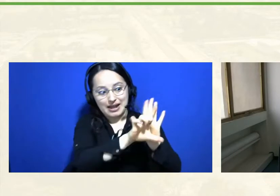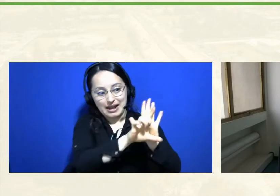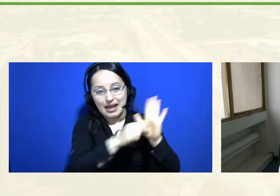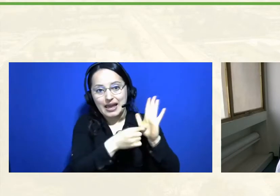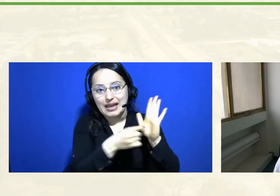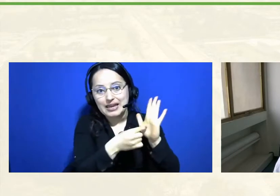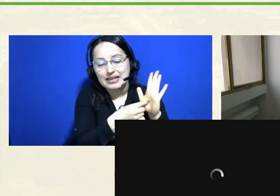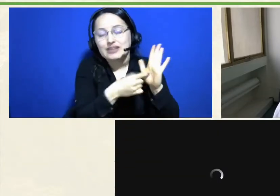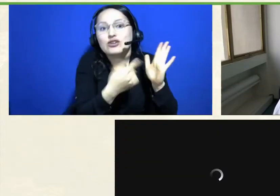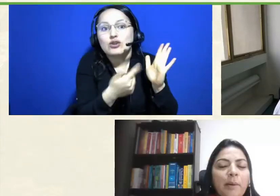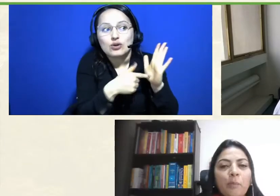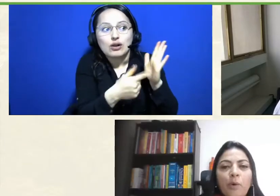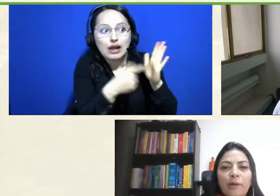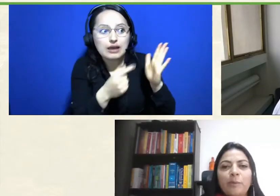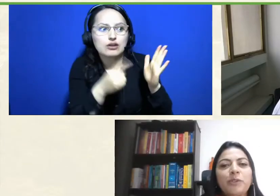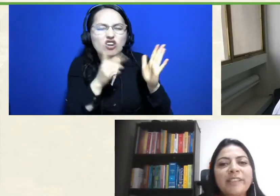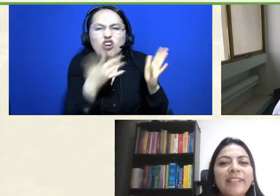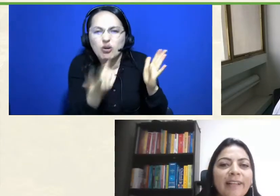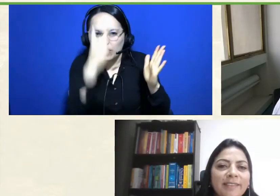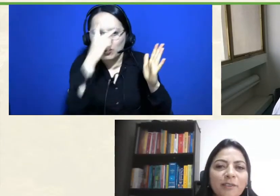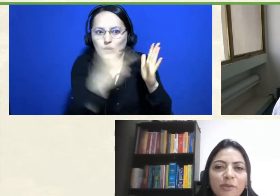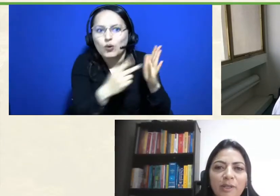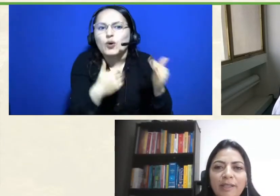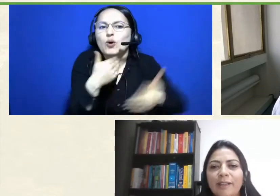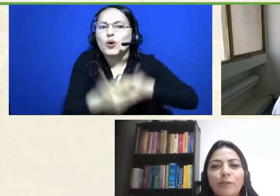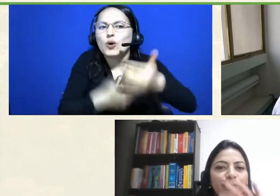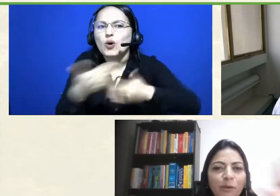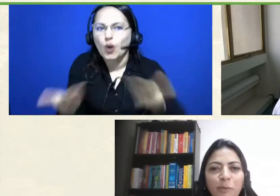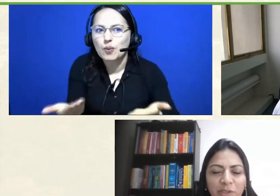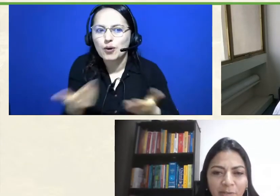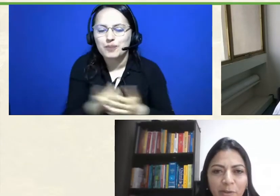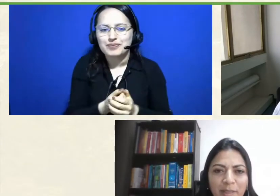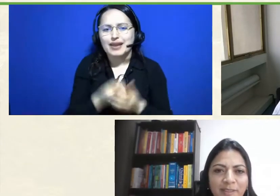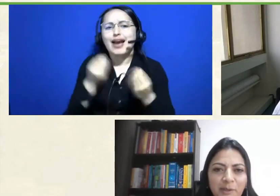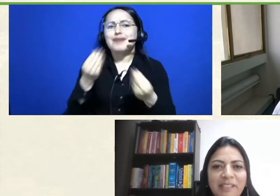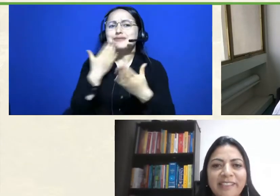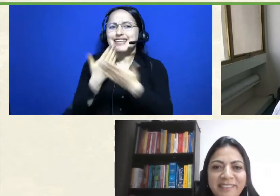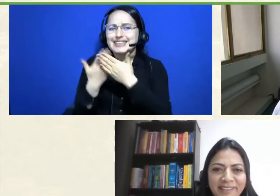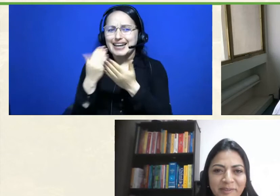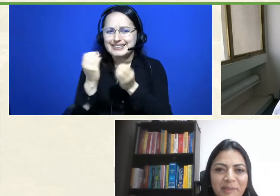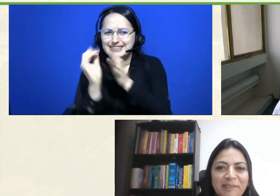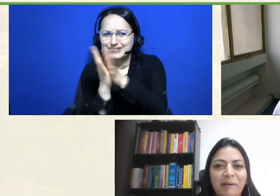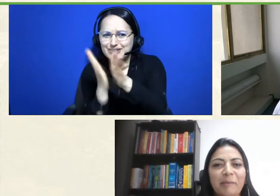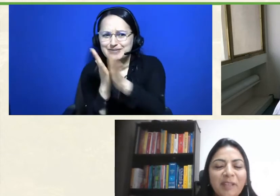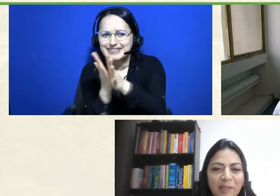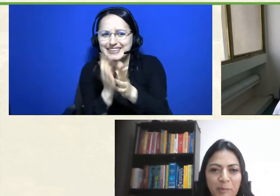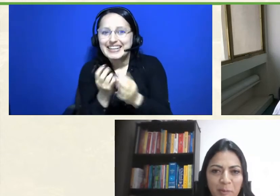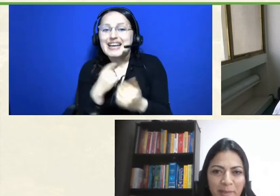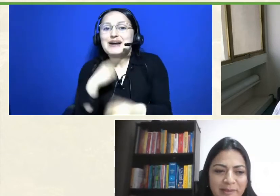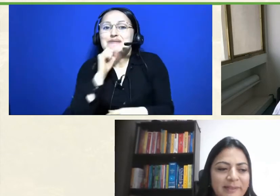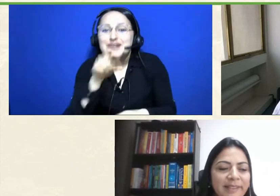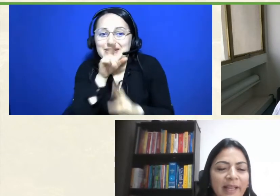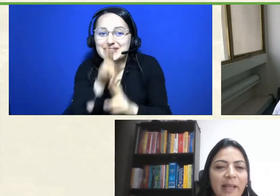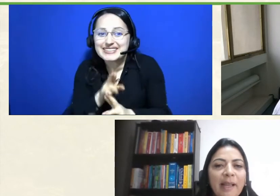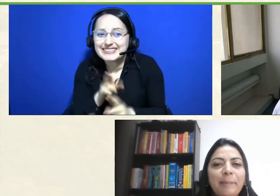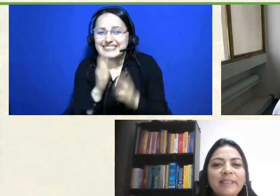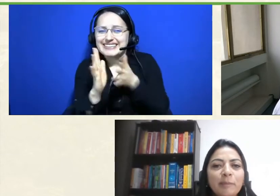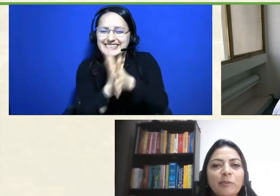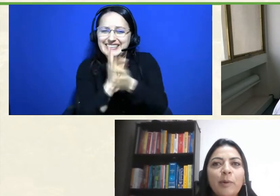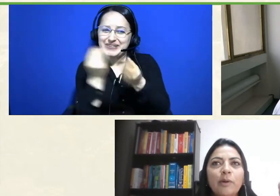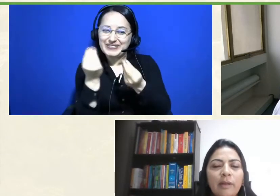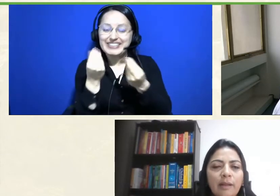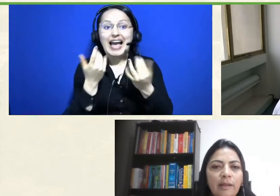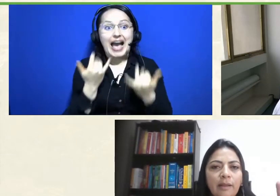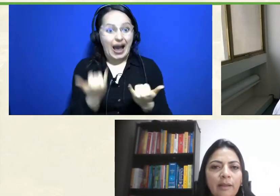del mismo. Bueno, muchas gracias, doctor Arenas. Nos dio mucha información en esta respuesta. Vamos a ir por partes.